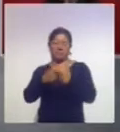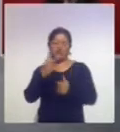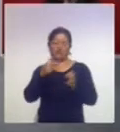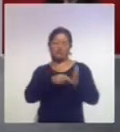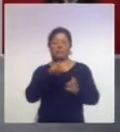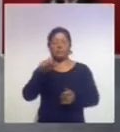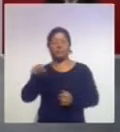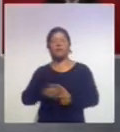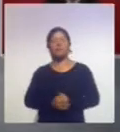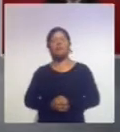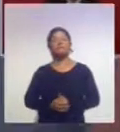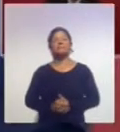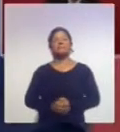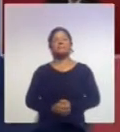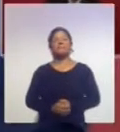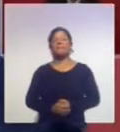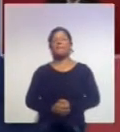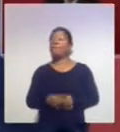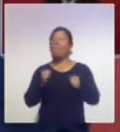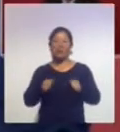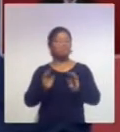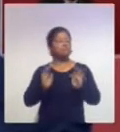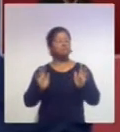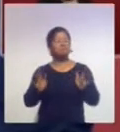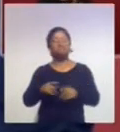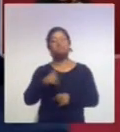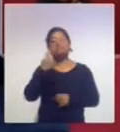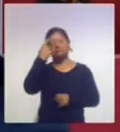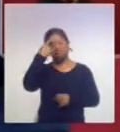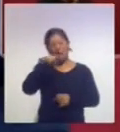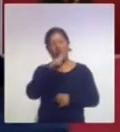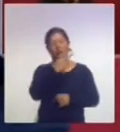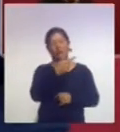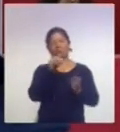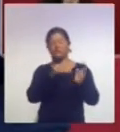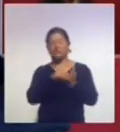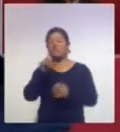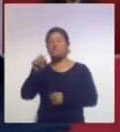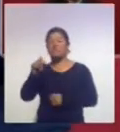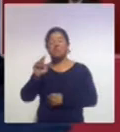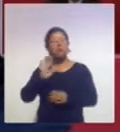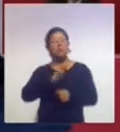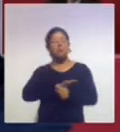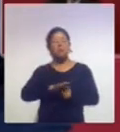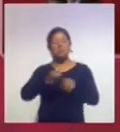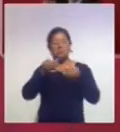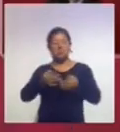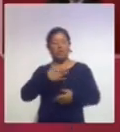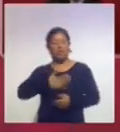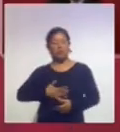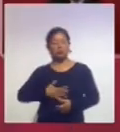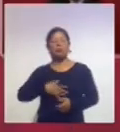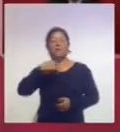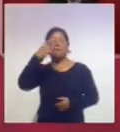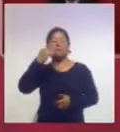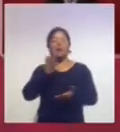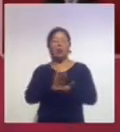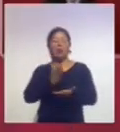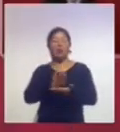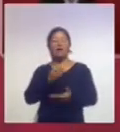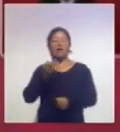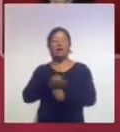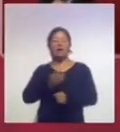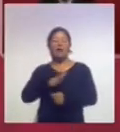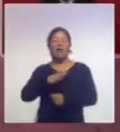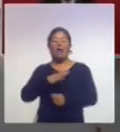El presidente Andrés Manuel López Obrador afirmó que el presupuesto para 2020 será suficiente para cumplir las metas planteadas porque ahora existe un gobierno austero y no se permite